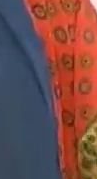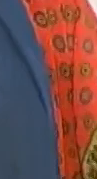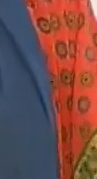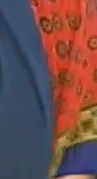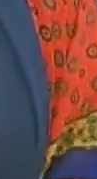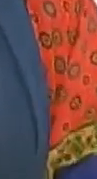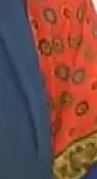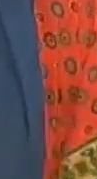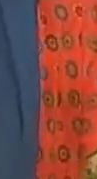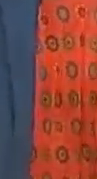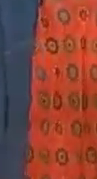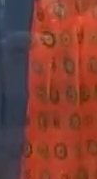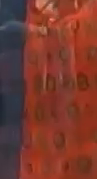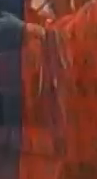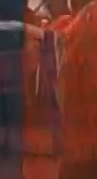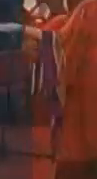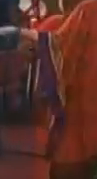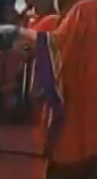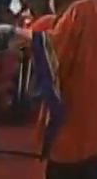Venezuela.